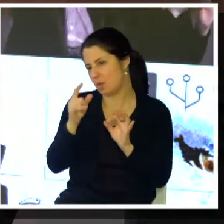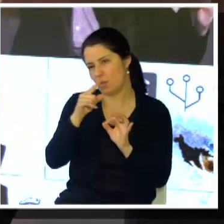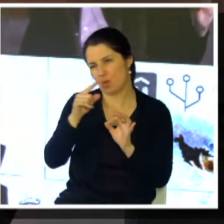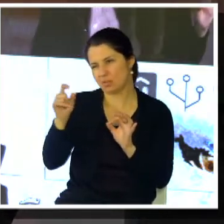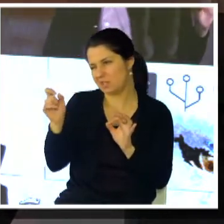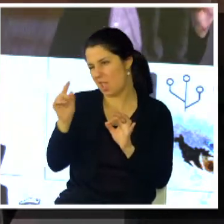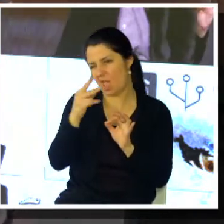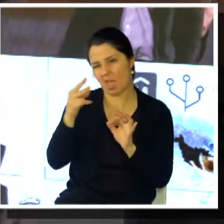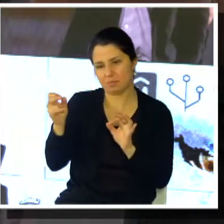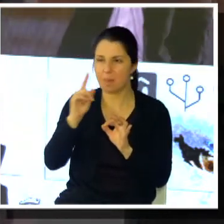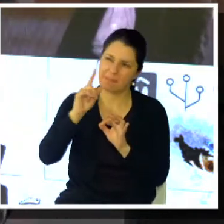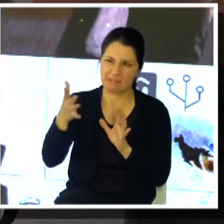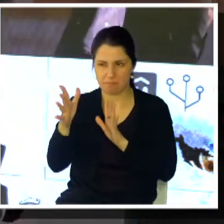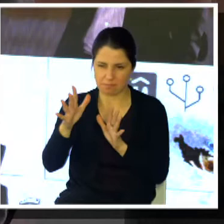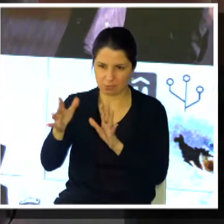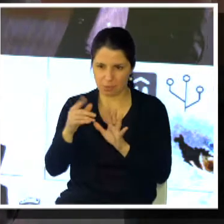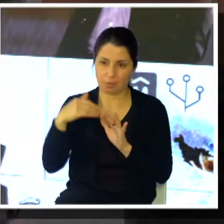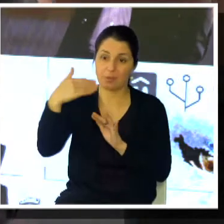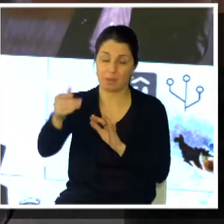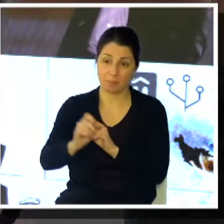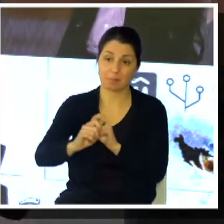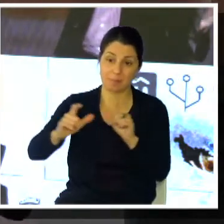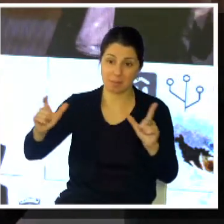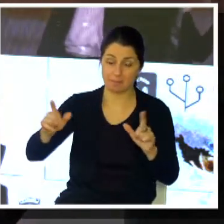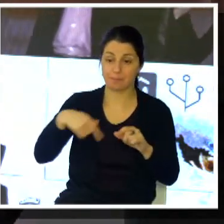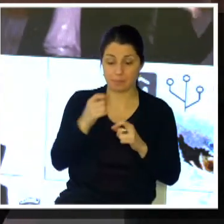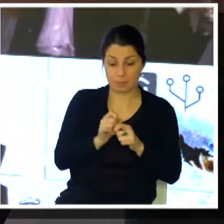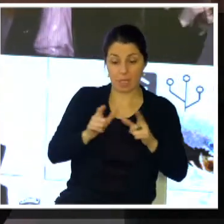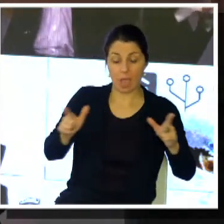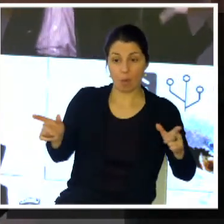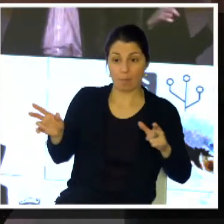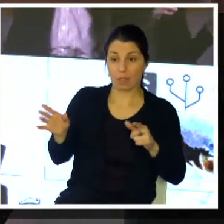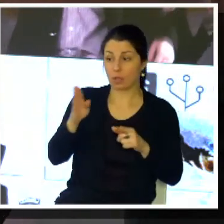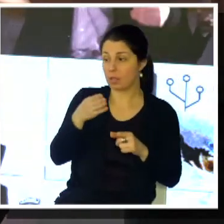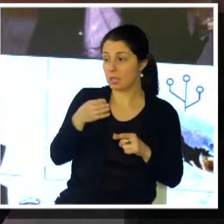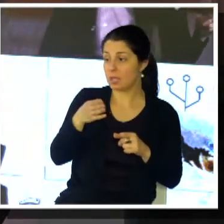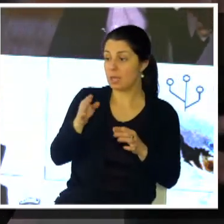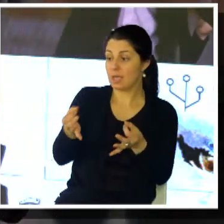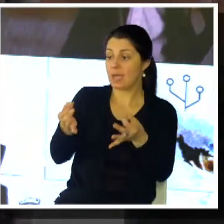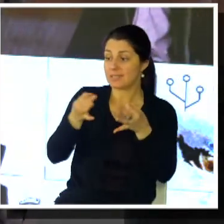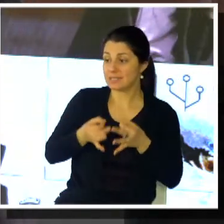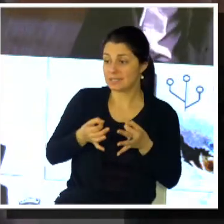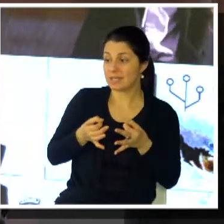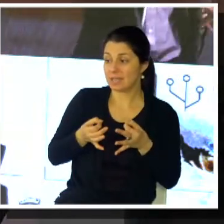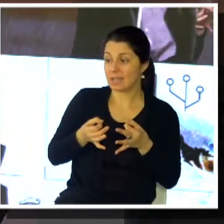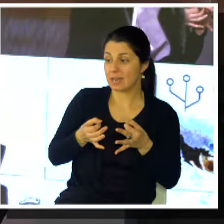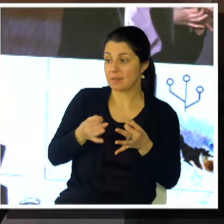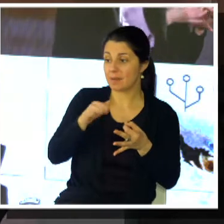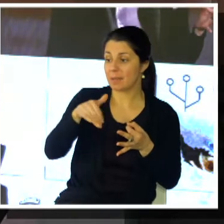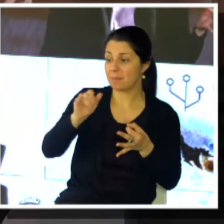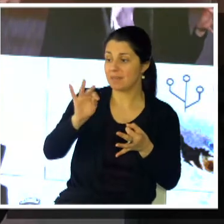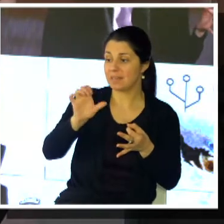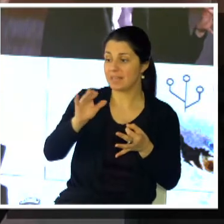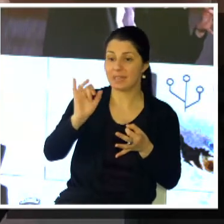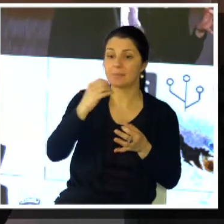cientos, va a los miles en realidad. Luego un aumento de la cobertura de 20 dB, eso nos hace llegar, por ejemplo, para metering a subsuelos